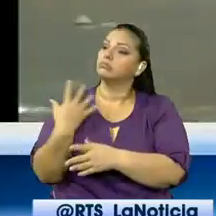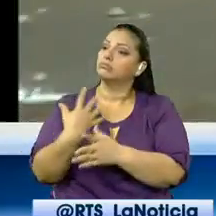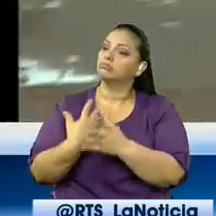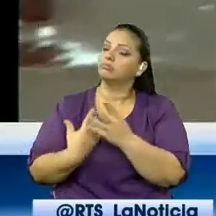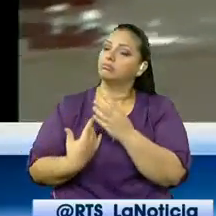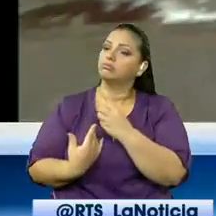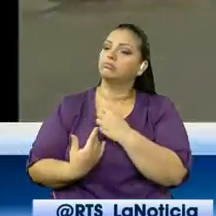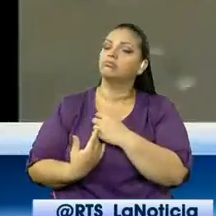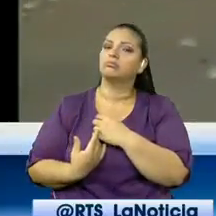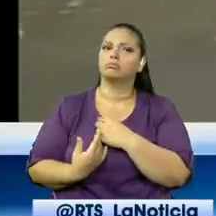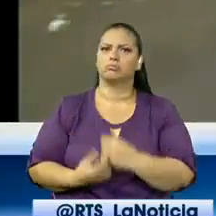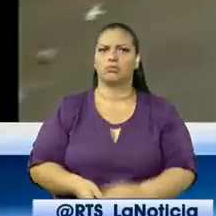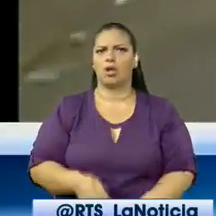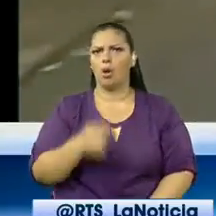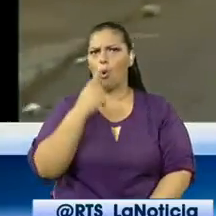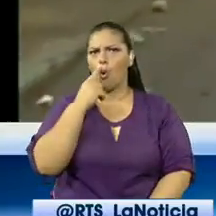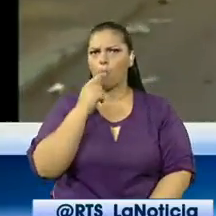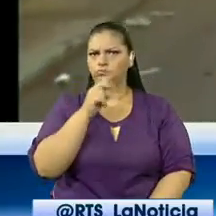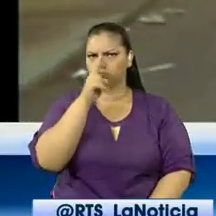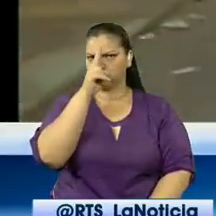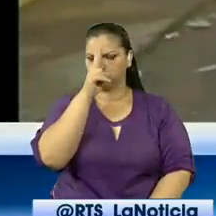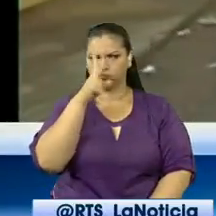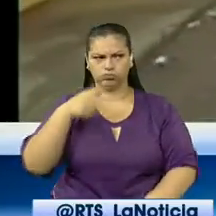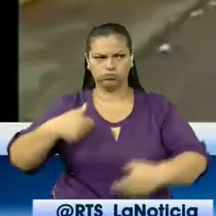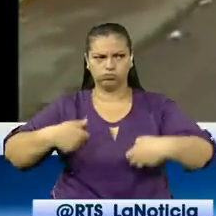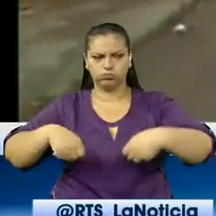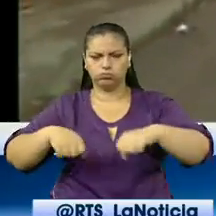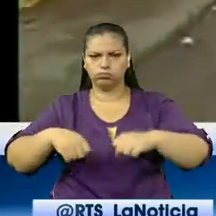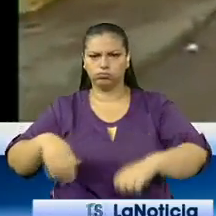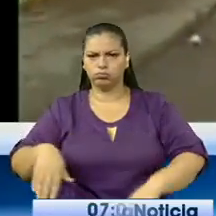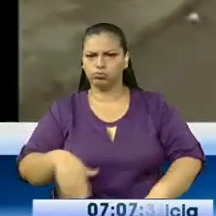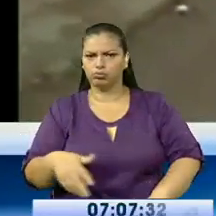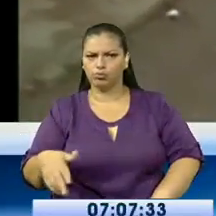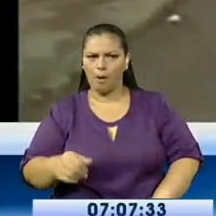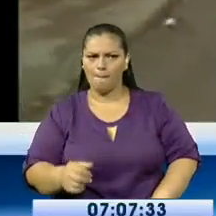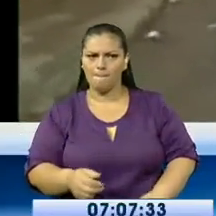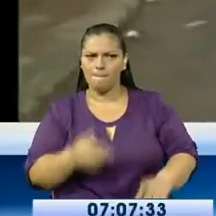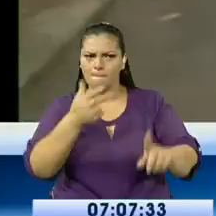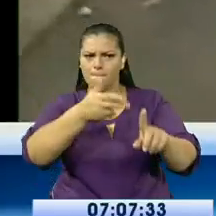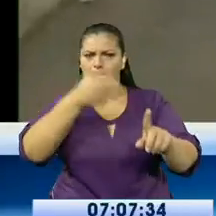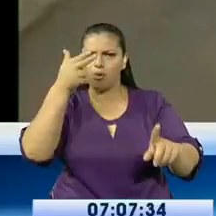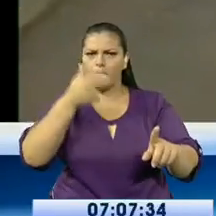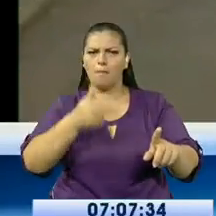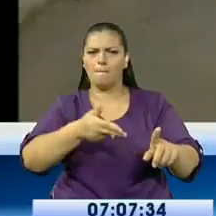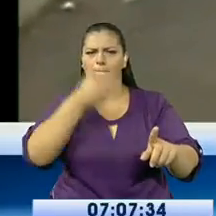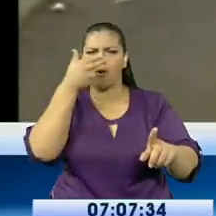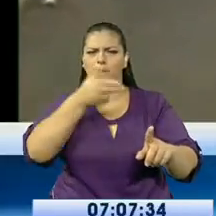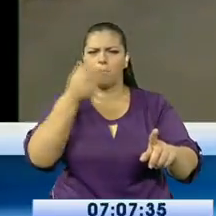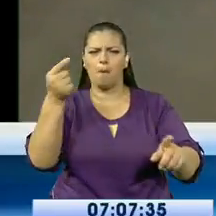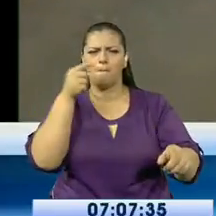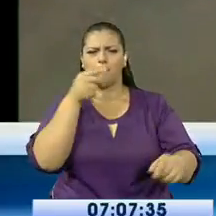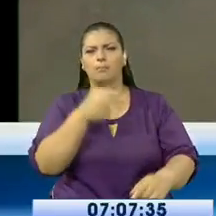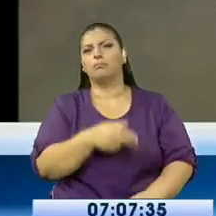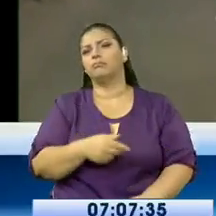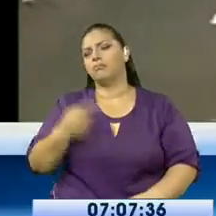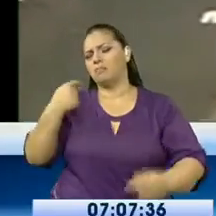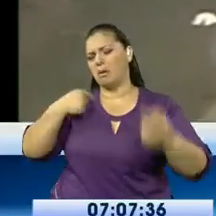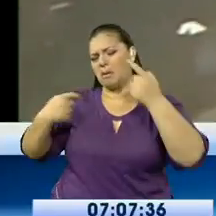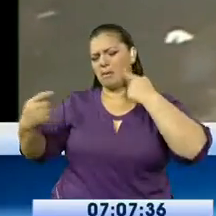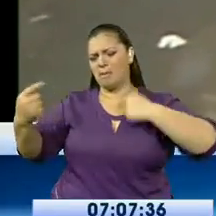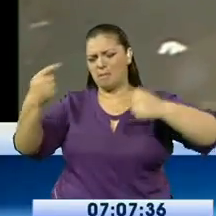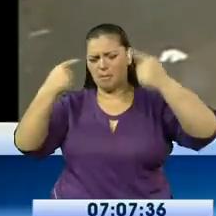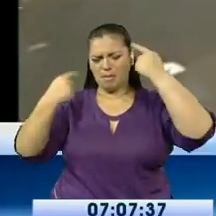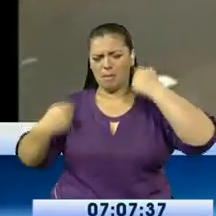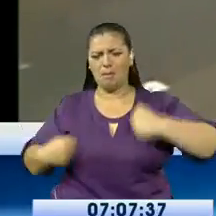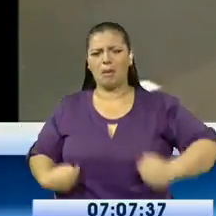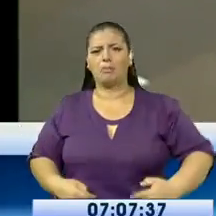a bordo de una motocicleta. Guasmo Central, en el sur de Guayaquil. Tratemos de dialogar con los habitantes del sector.